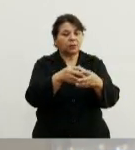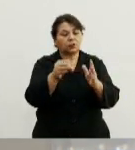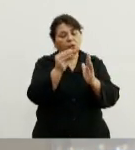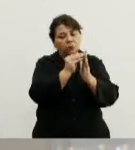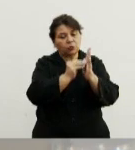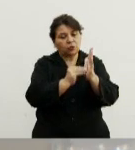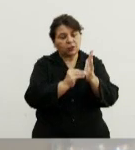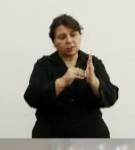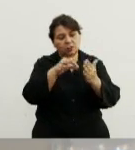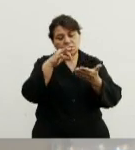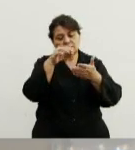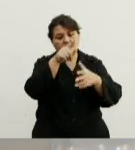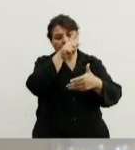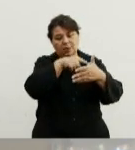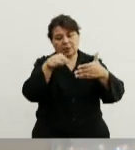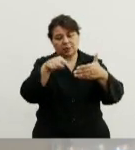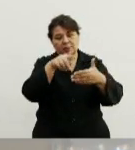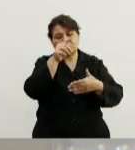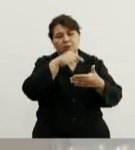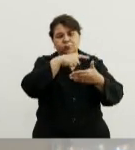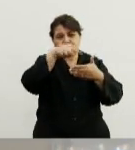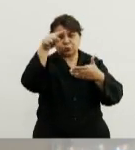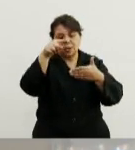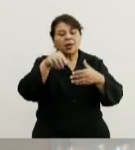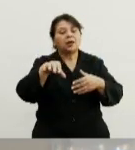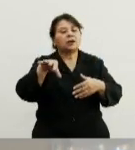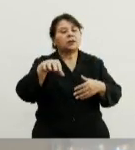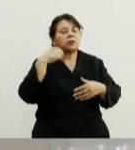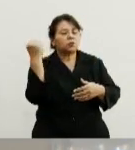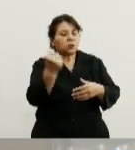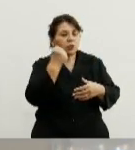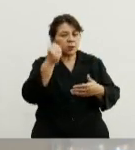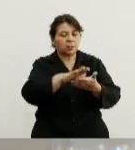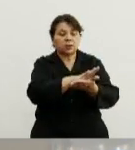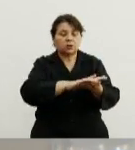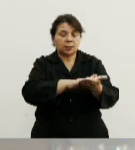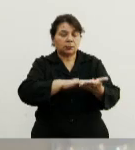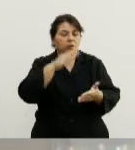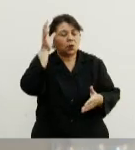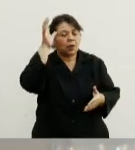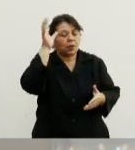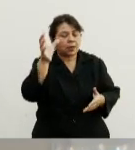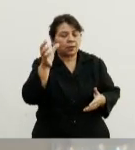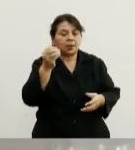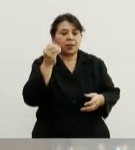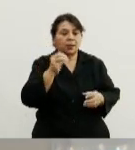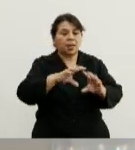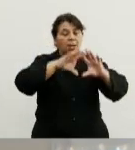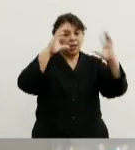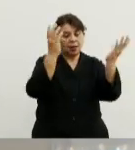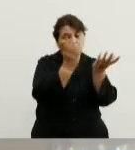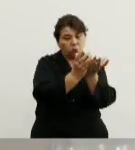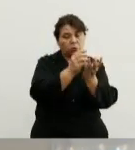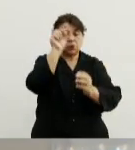estadísticos con una gran importancia esta es una situación grave que que el mundo y que el país está viviendo